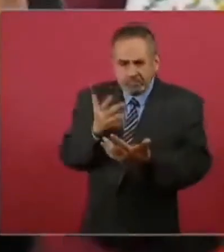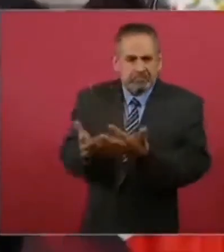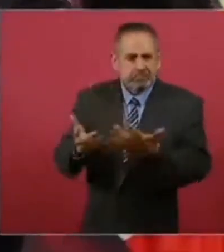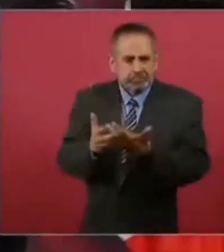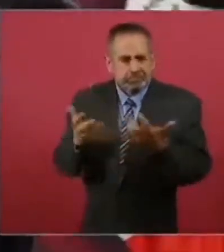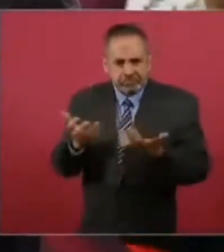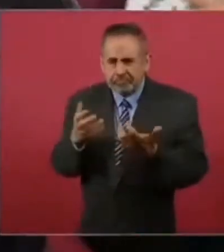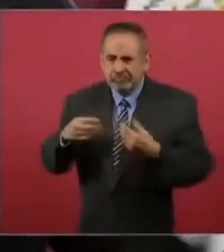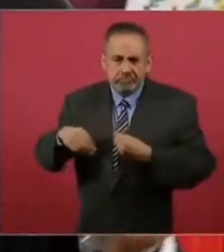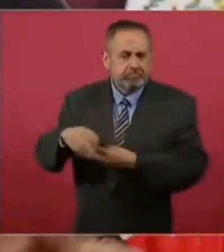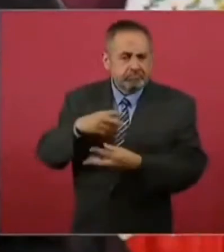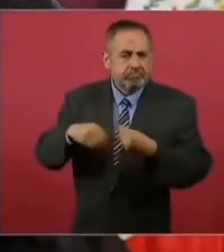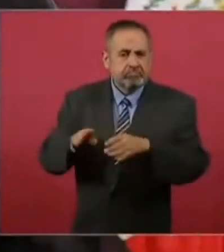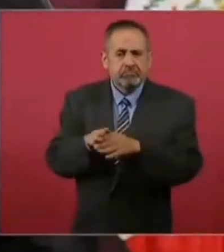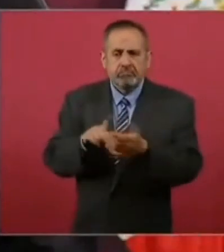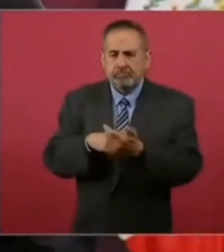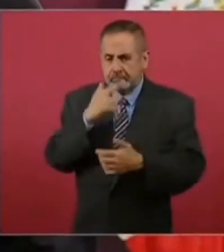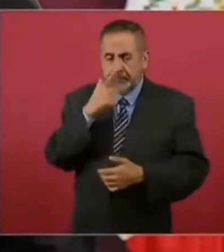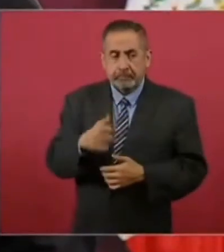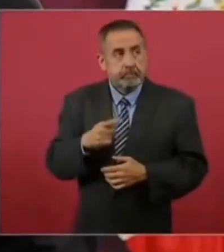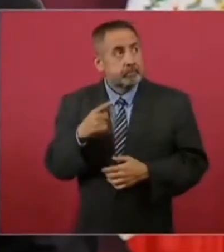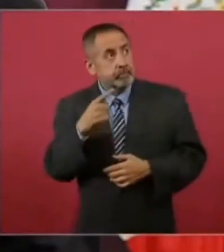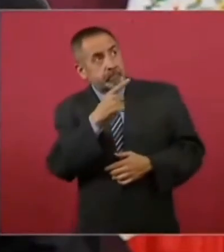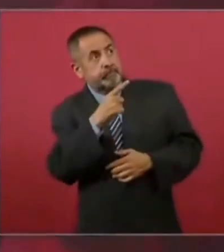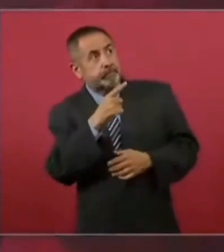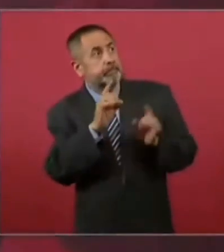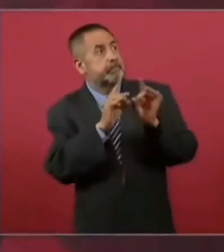de las hegemonías.